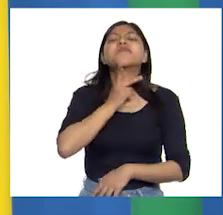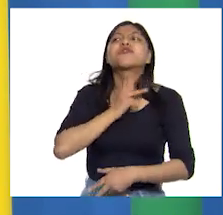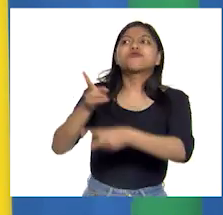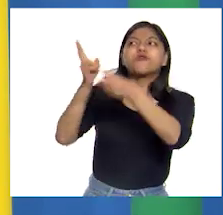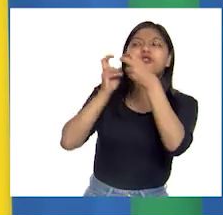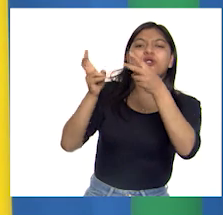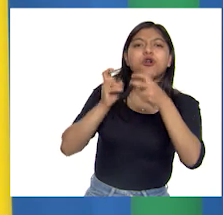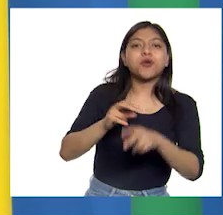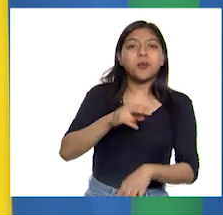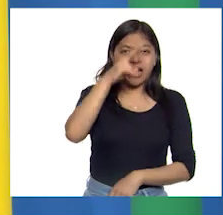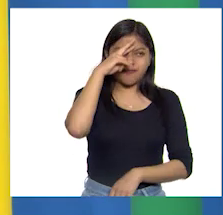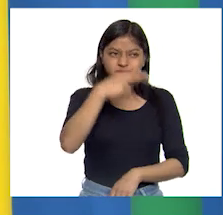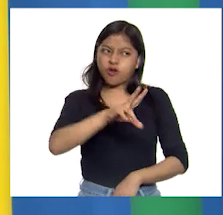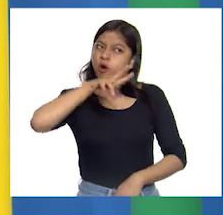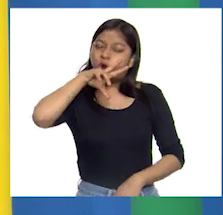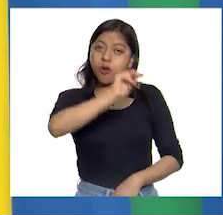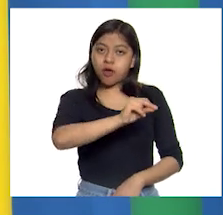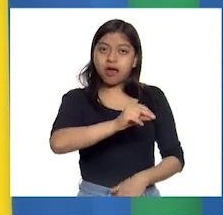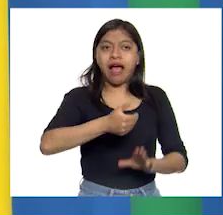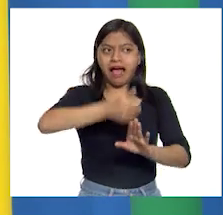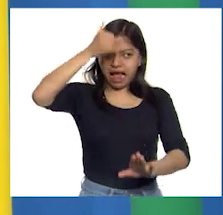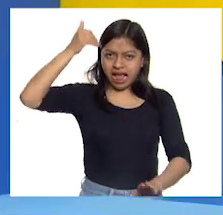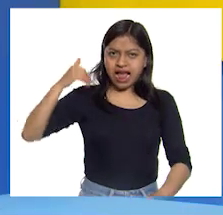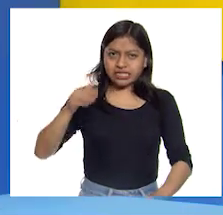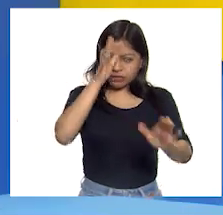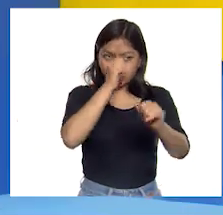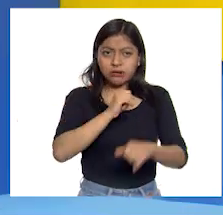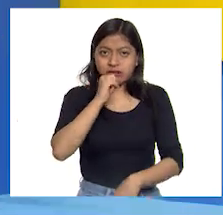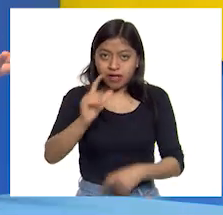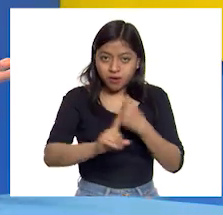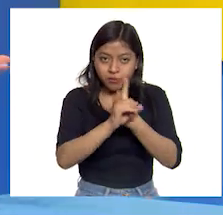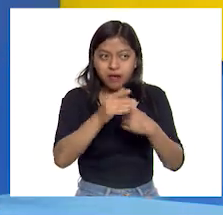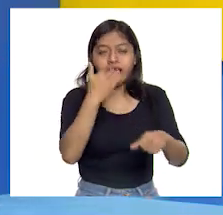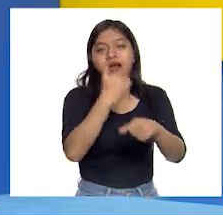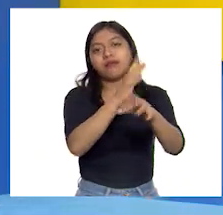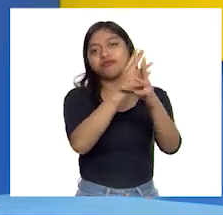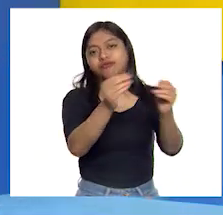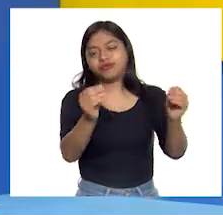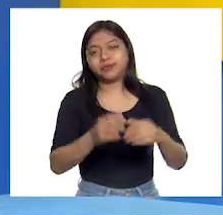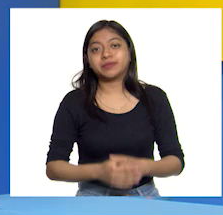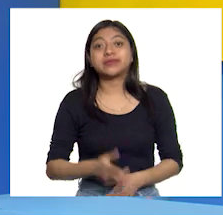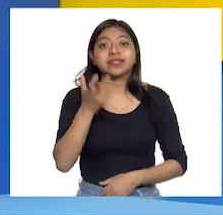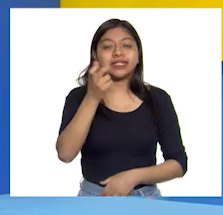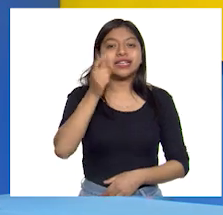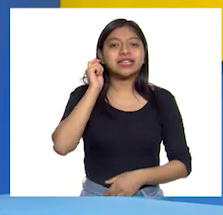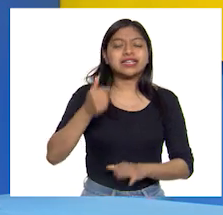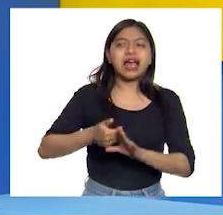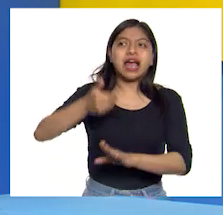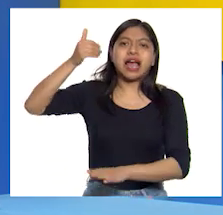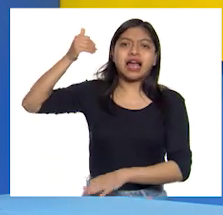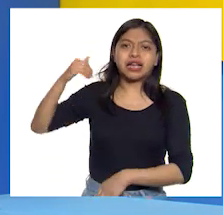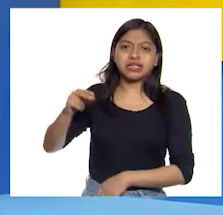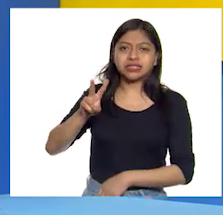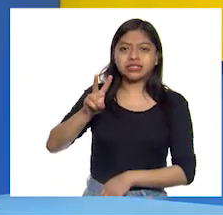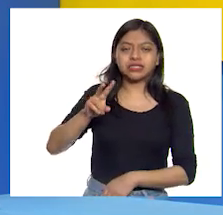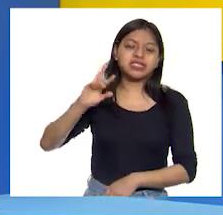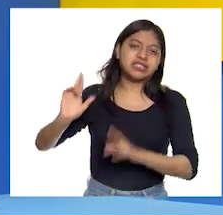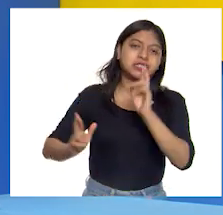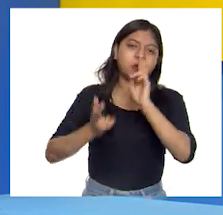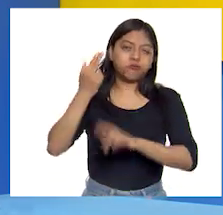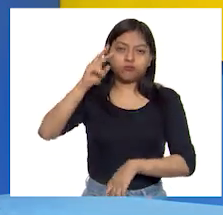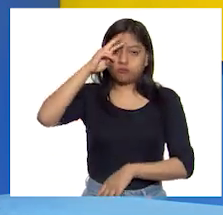la nacionalización de ferrocarriles, ¿verdad, maestra? Sí. En general, desde la lucha contra Victoriano Huerta, allá en la